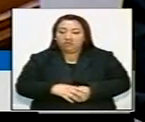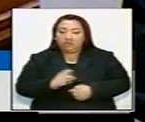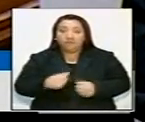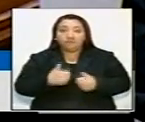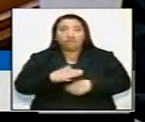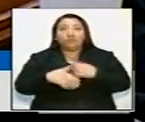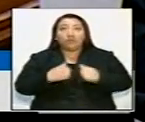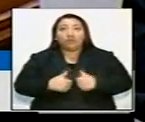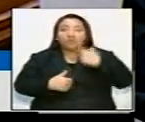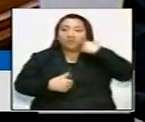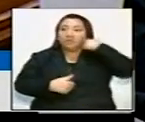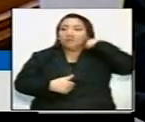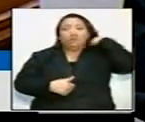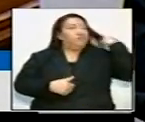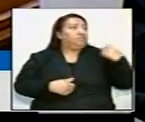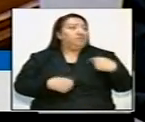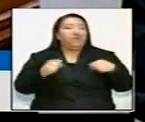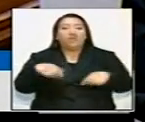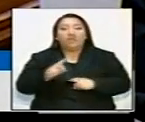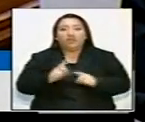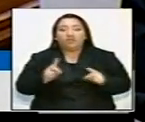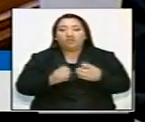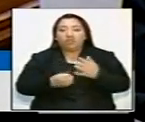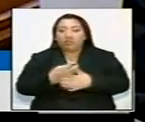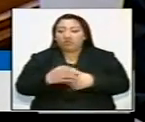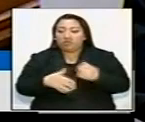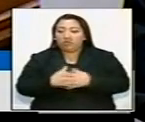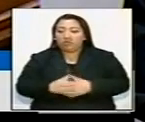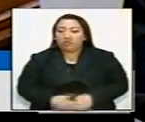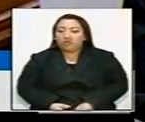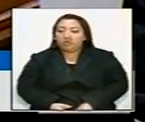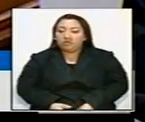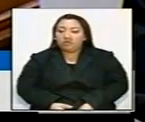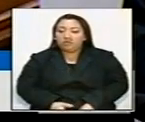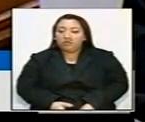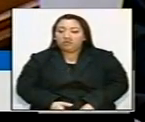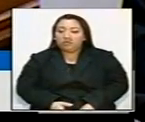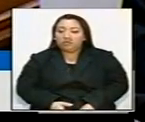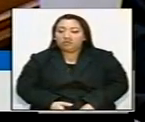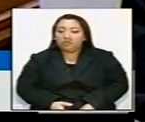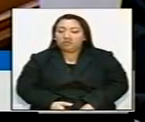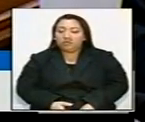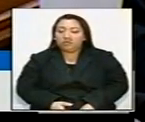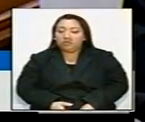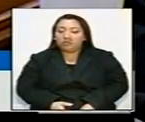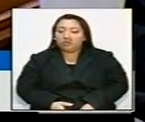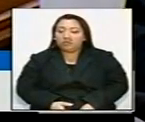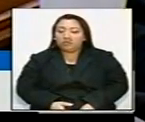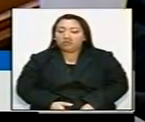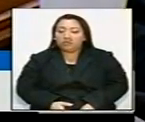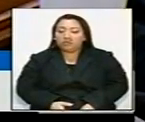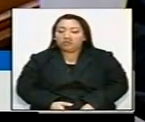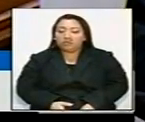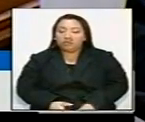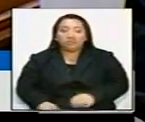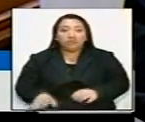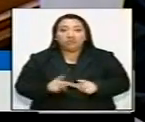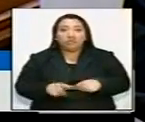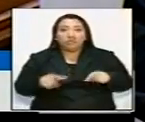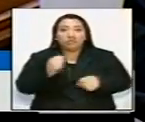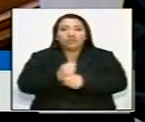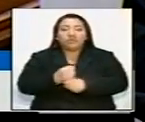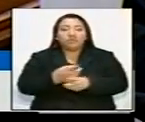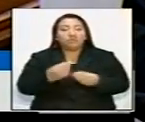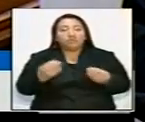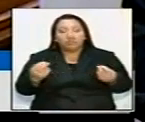toda su vida. Hoy día la innovación tecnológica hace que los puestos de trabajo sean muy,